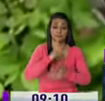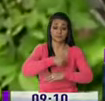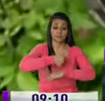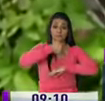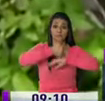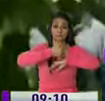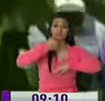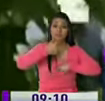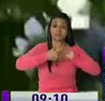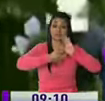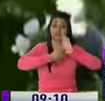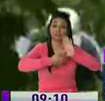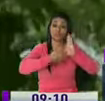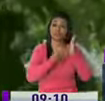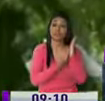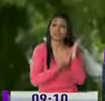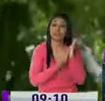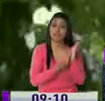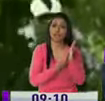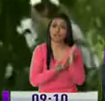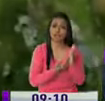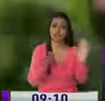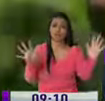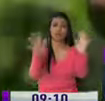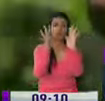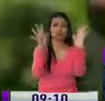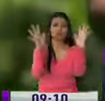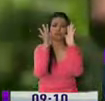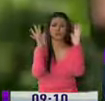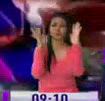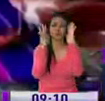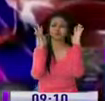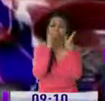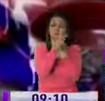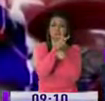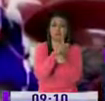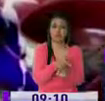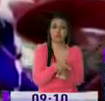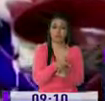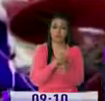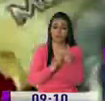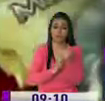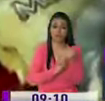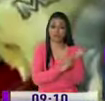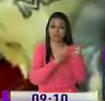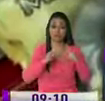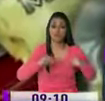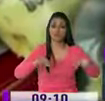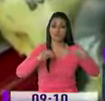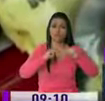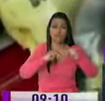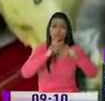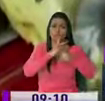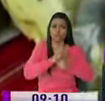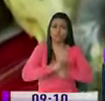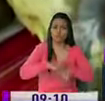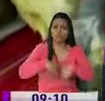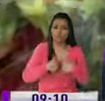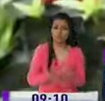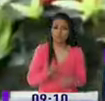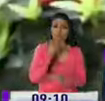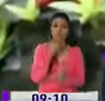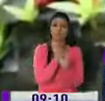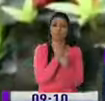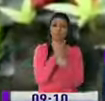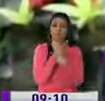modelo está enfocado al manejo forestal sostenible, a la gestión de los recursos naturales y a la mejora de la producción